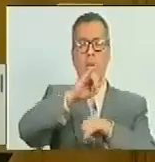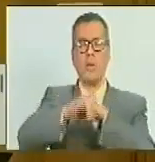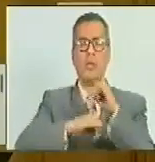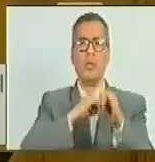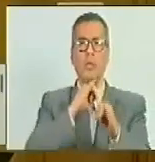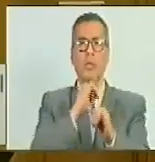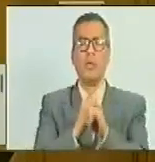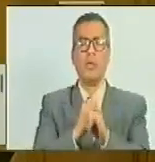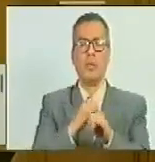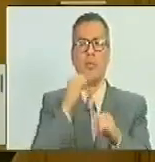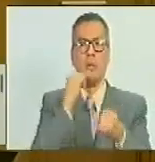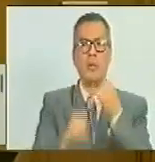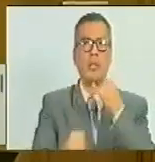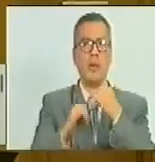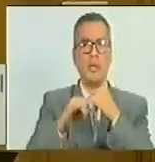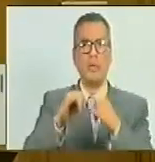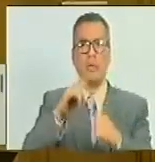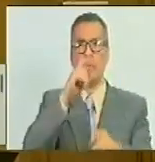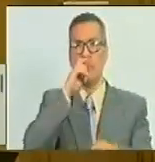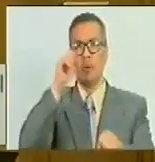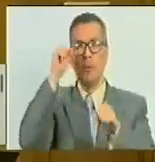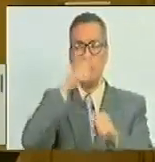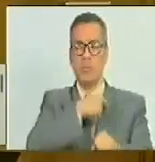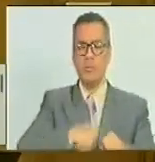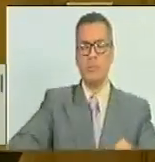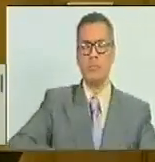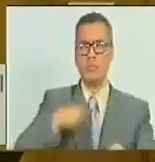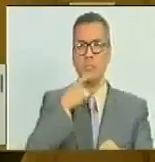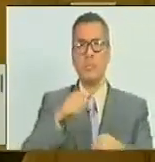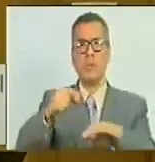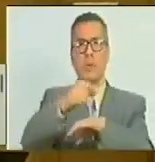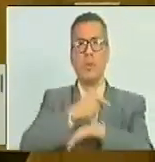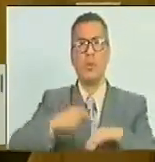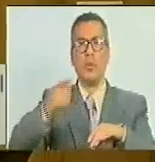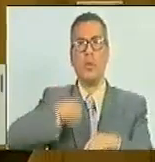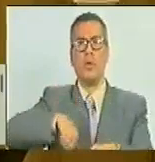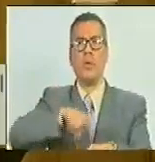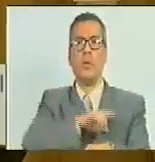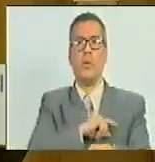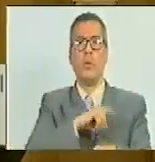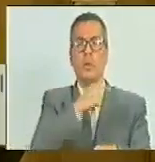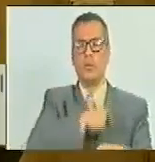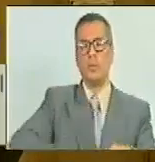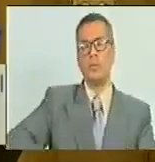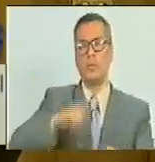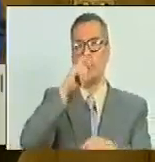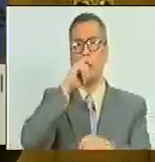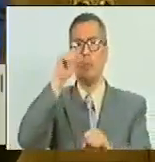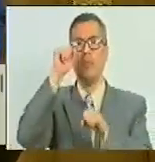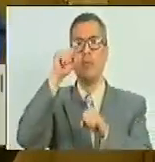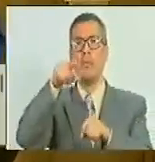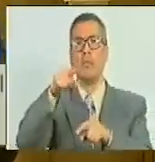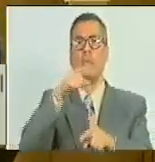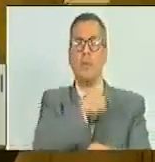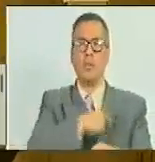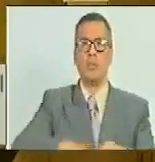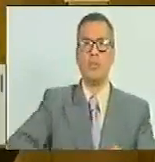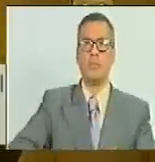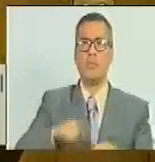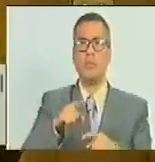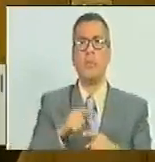presidente Nicolás Maduro. Como todos ustedes saben, el gobierno de nuestro presidente Nicolás Maduro y del